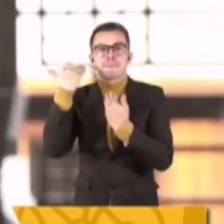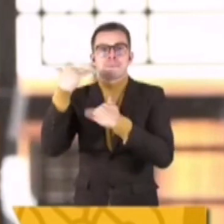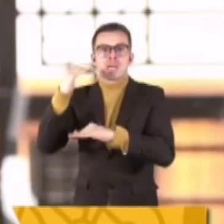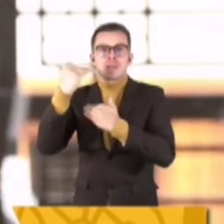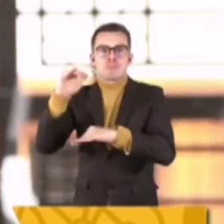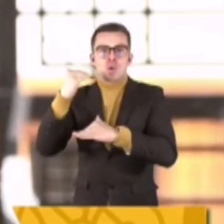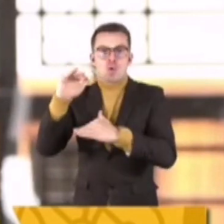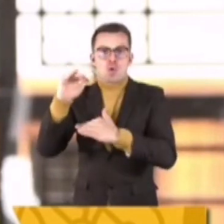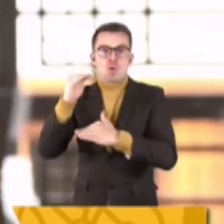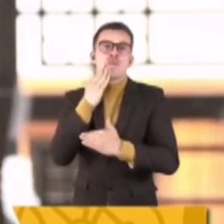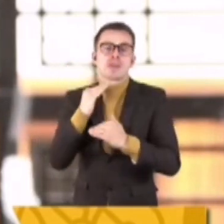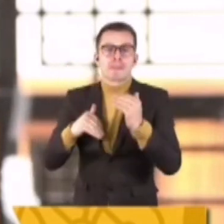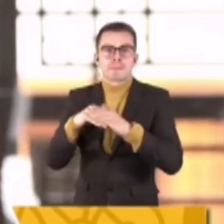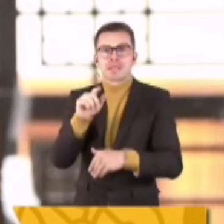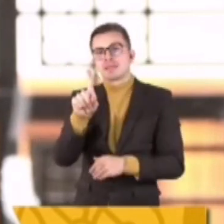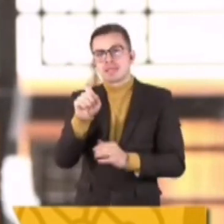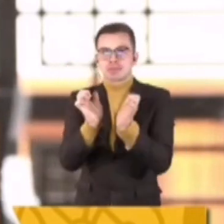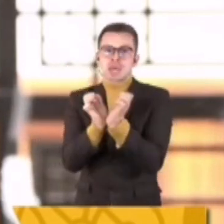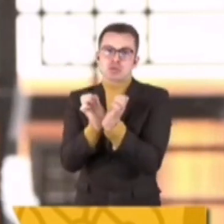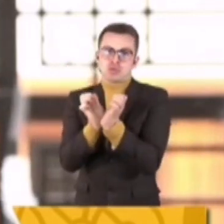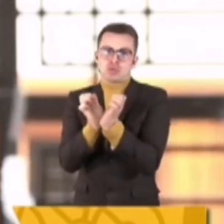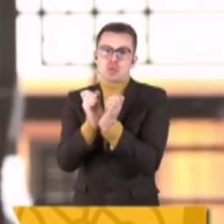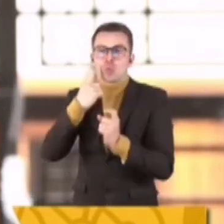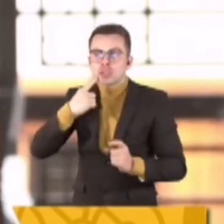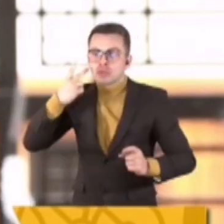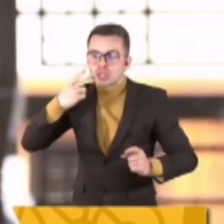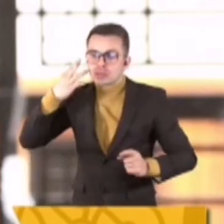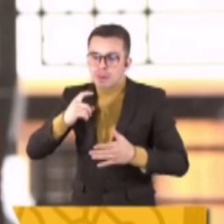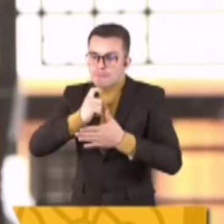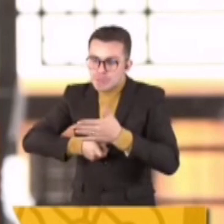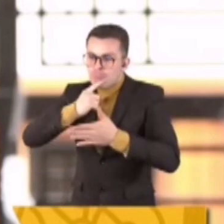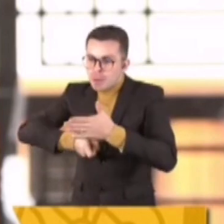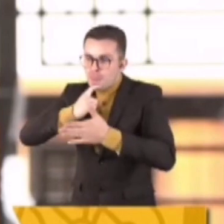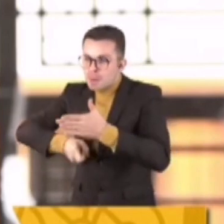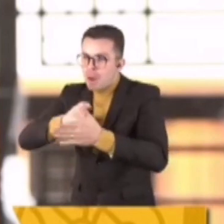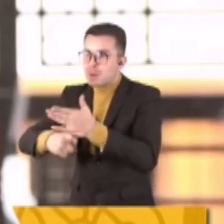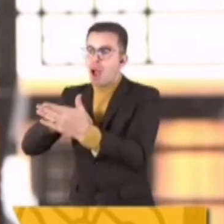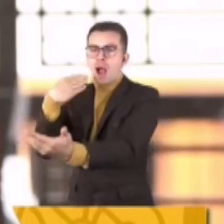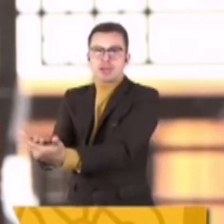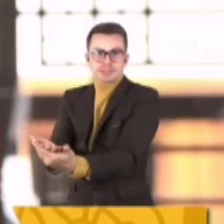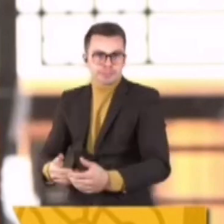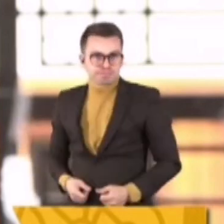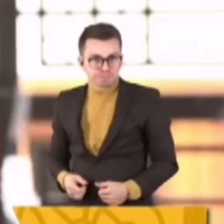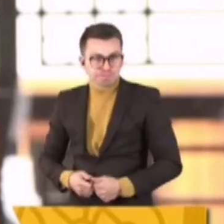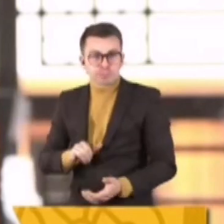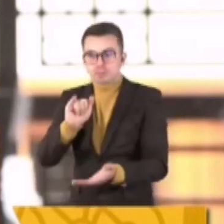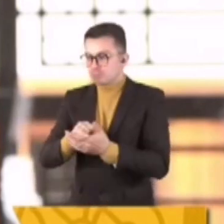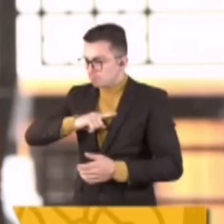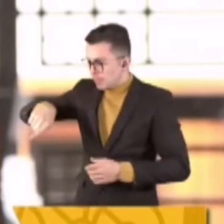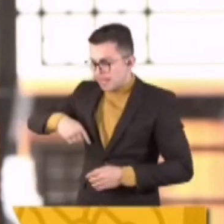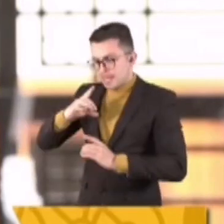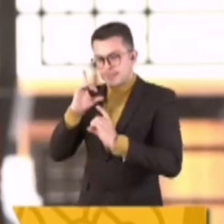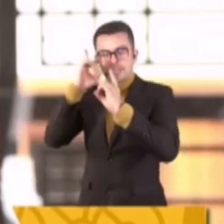a partir del 6 de mayo en caso de que no cumpla con el periodo de cura de un mes que se vence el 5. Esa es la decisión que